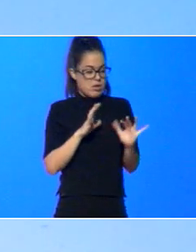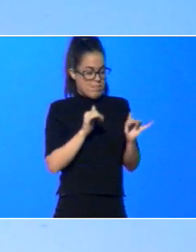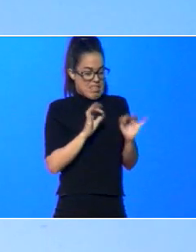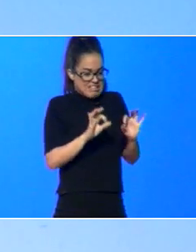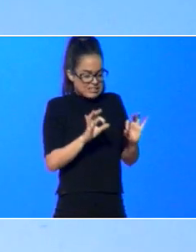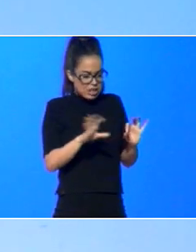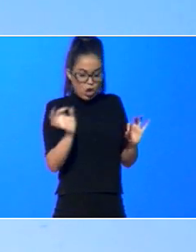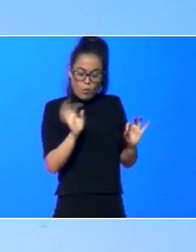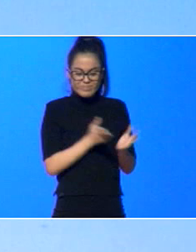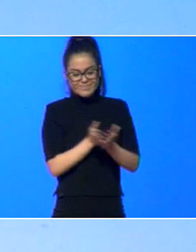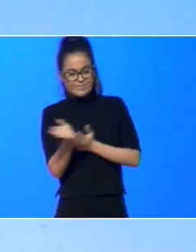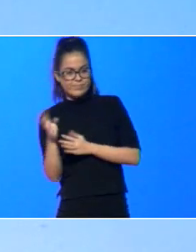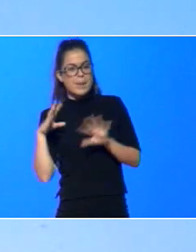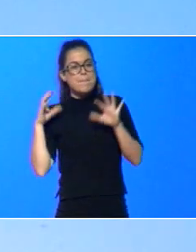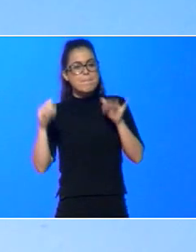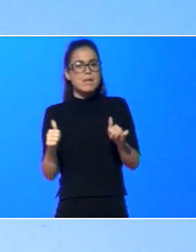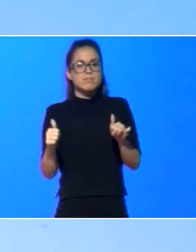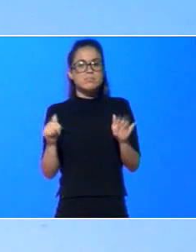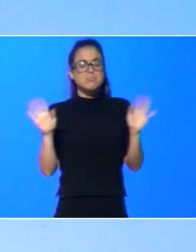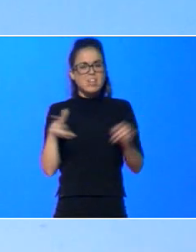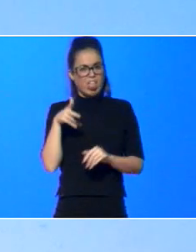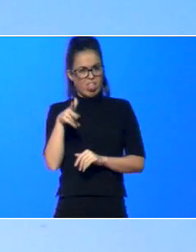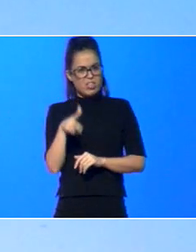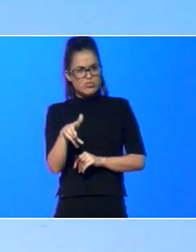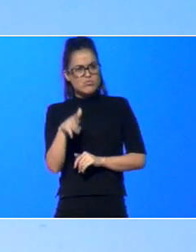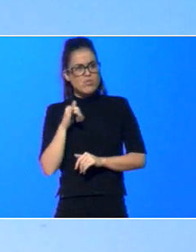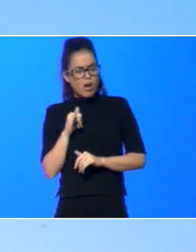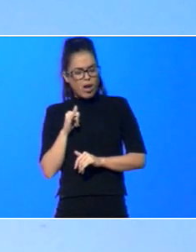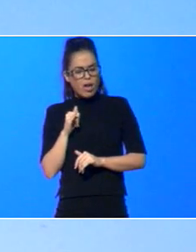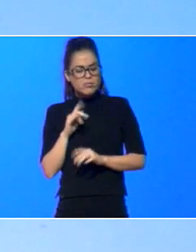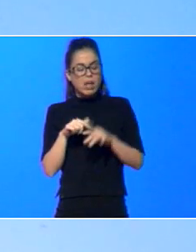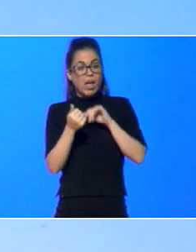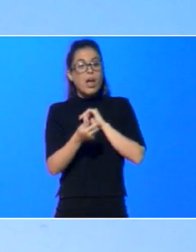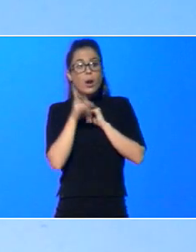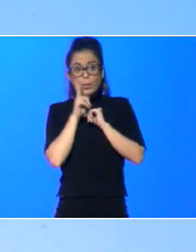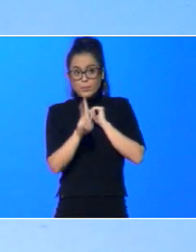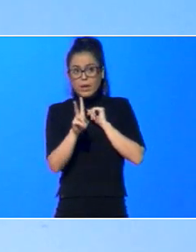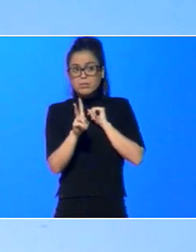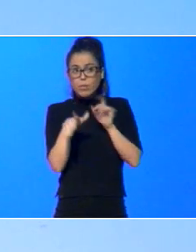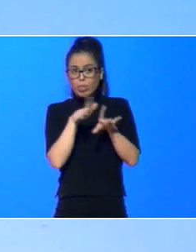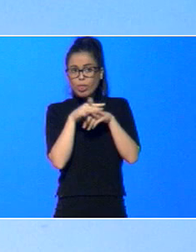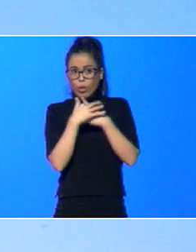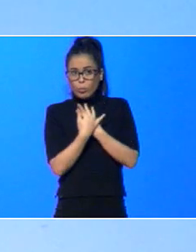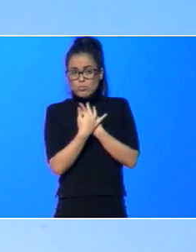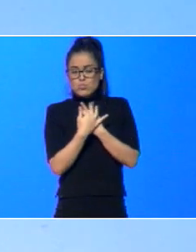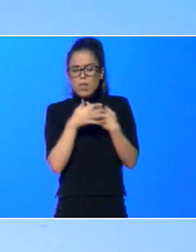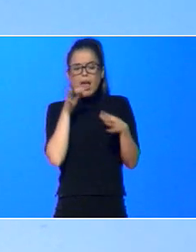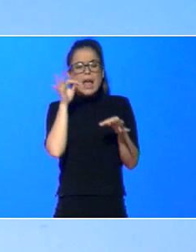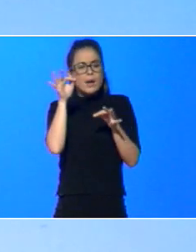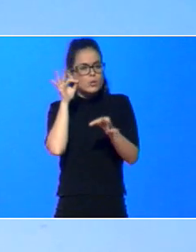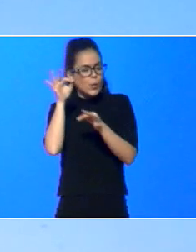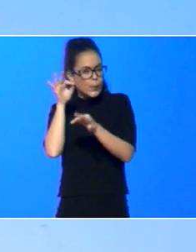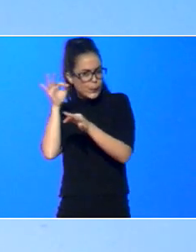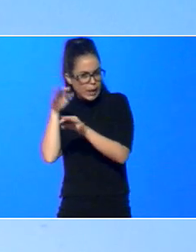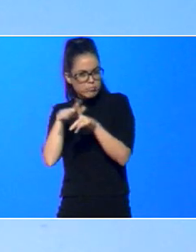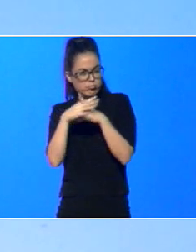de que se tiene ese derecho y ahora en todo caso vamos a ver en qué circunstancias concretas bajo